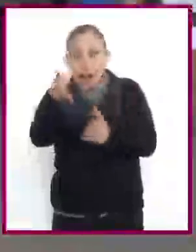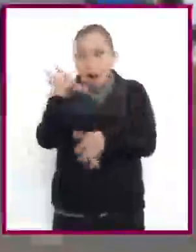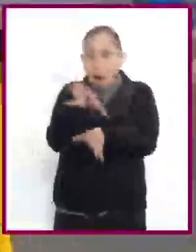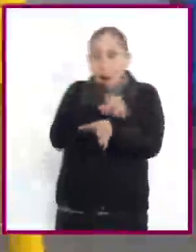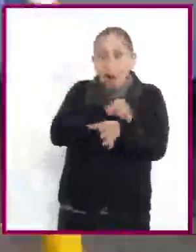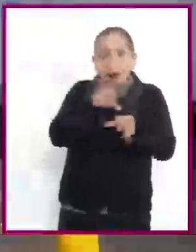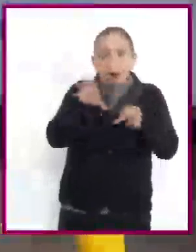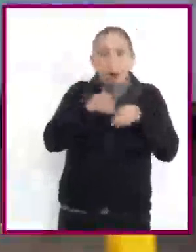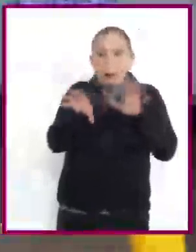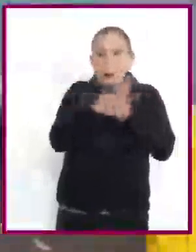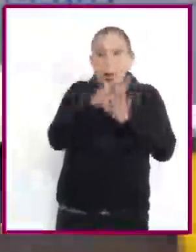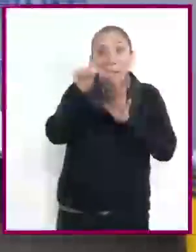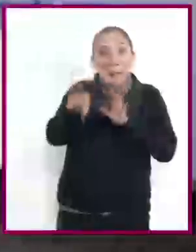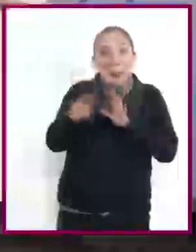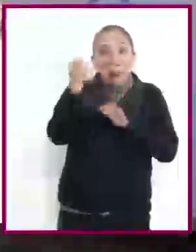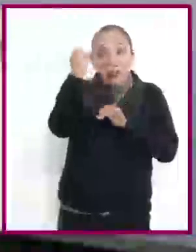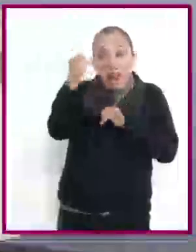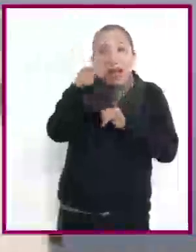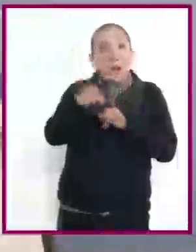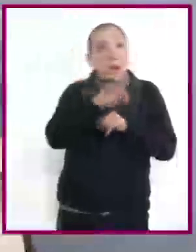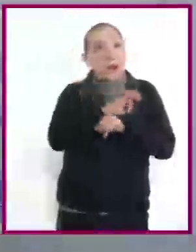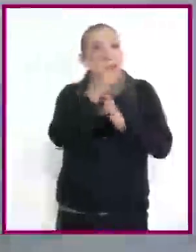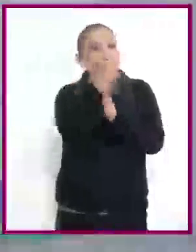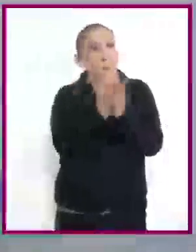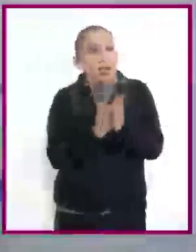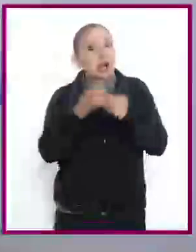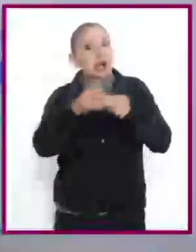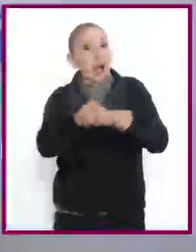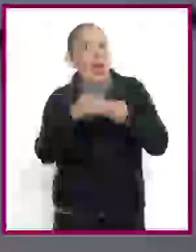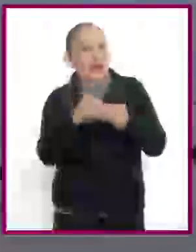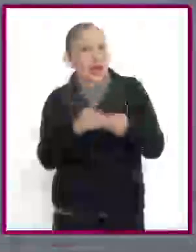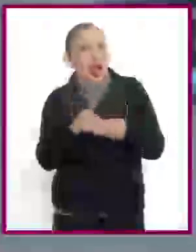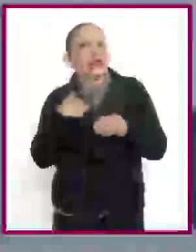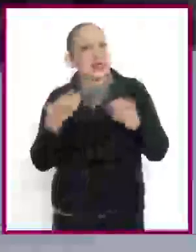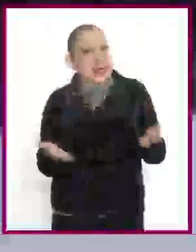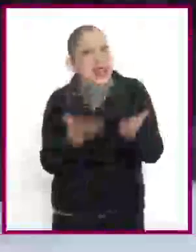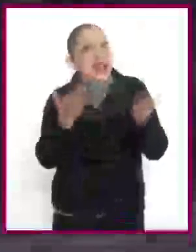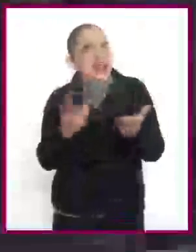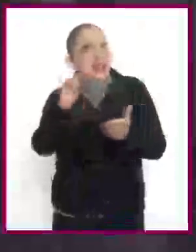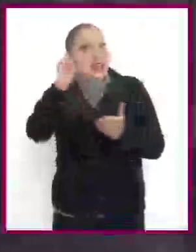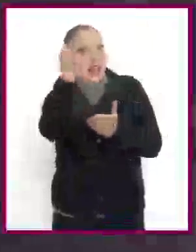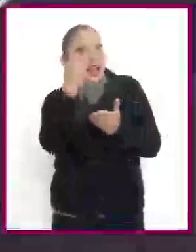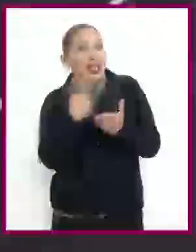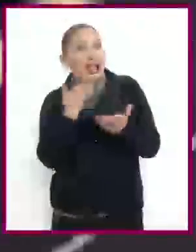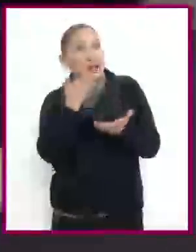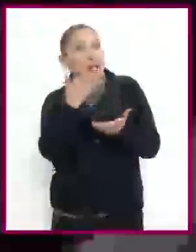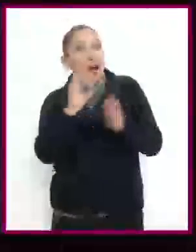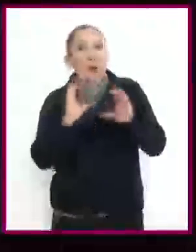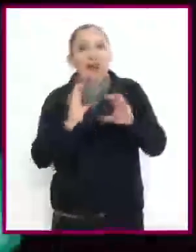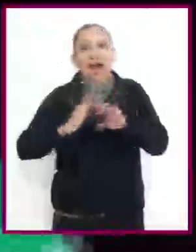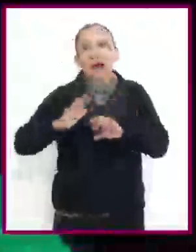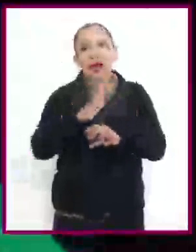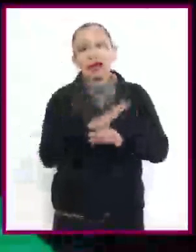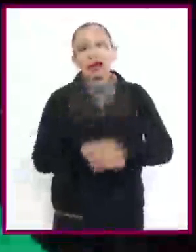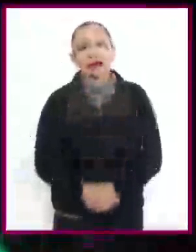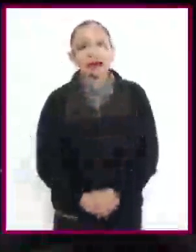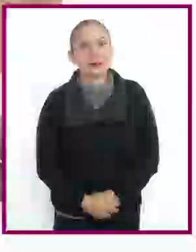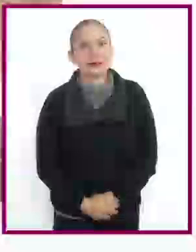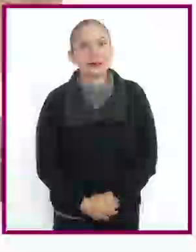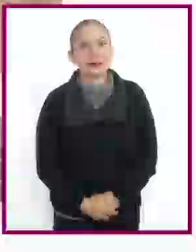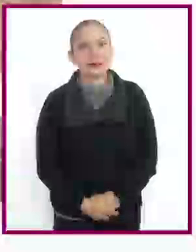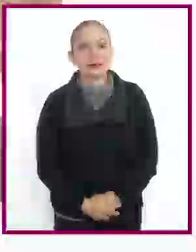bloques, son formadas con pellets de ese plástico, cortados, calentados y mezclados con asfalto. Si